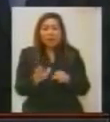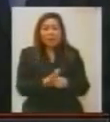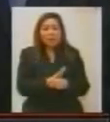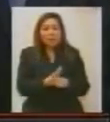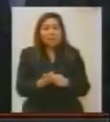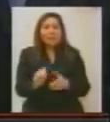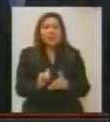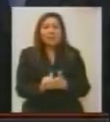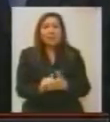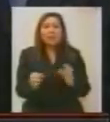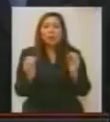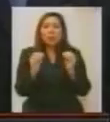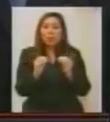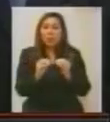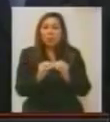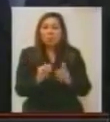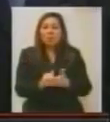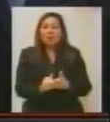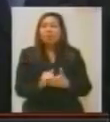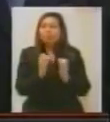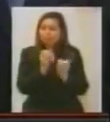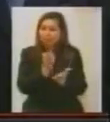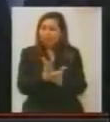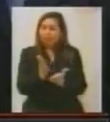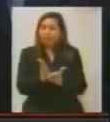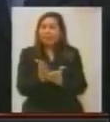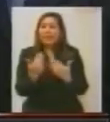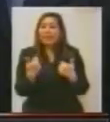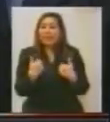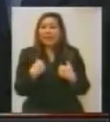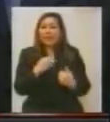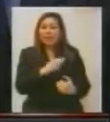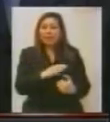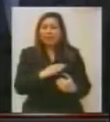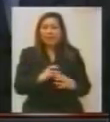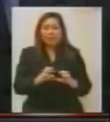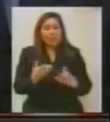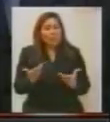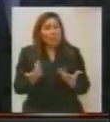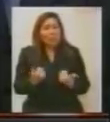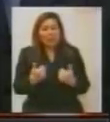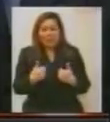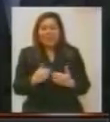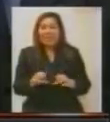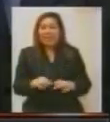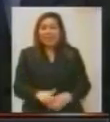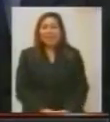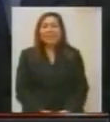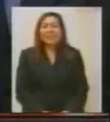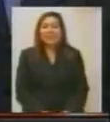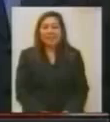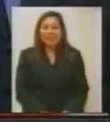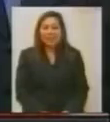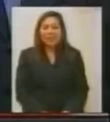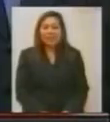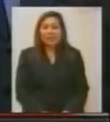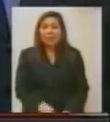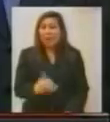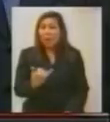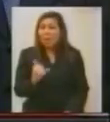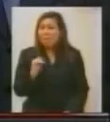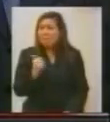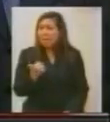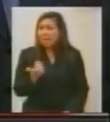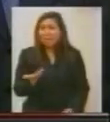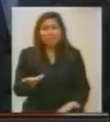absolutamente coherente de la bancada que disciplinadamente debiera comportarse en el Parlamento como corresponde. ¿Entre hoy y mañana ya